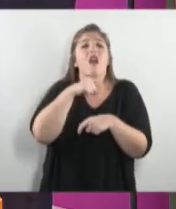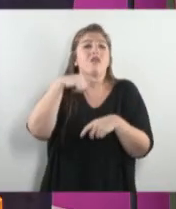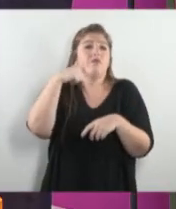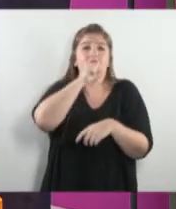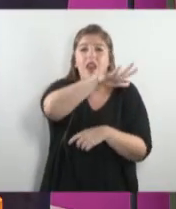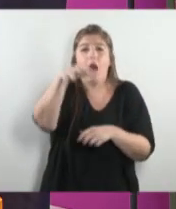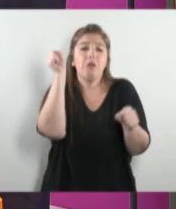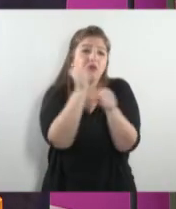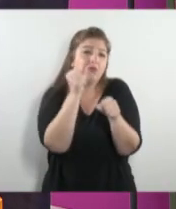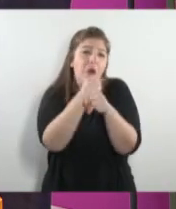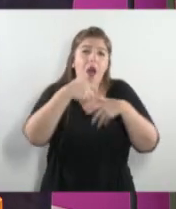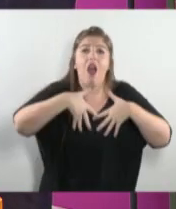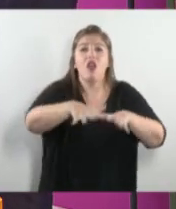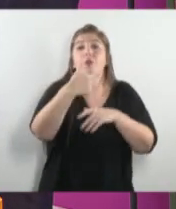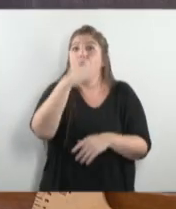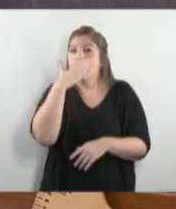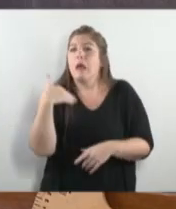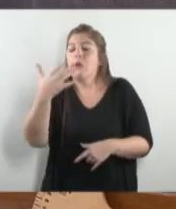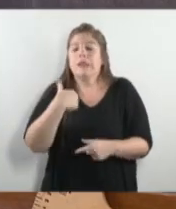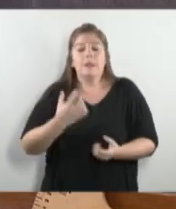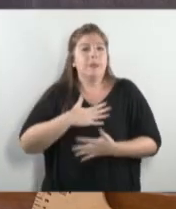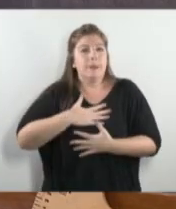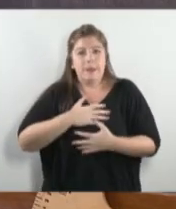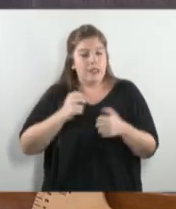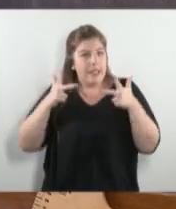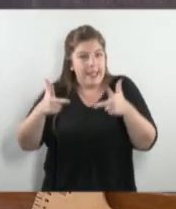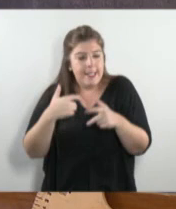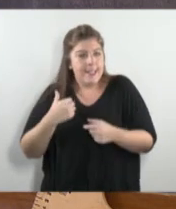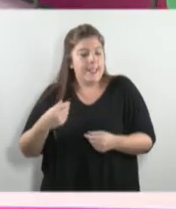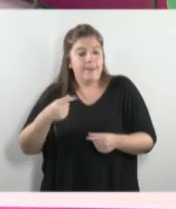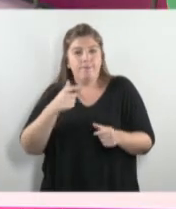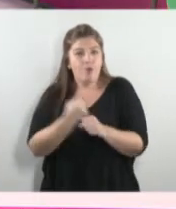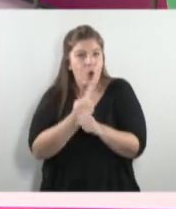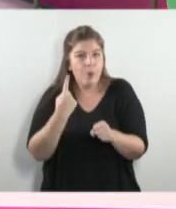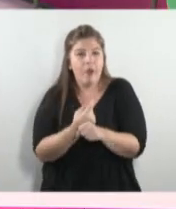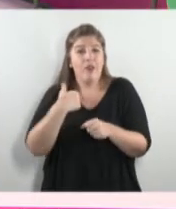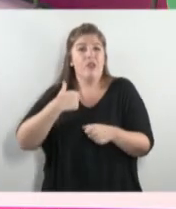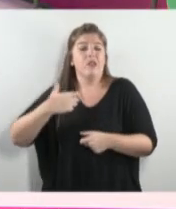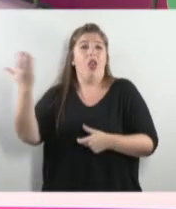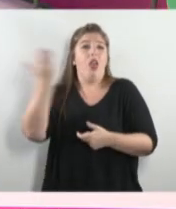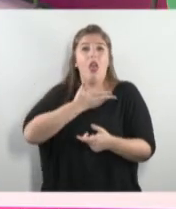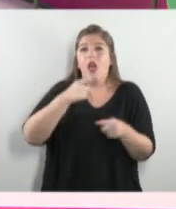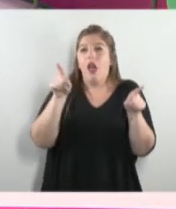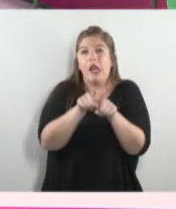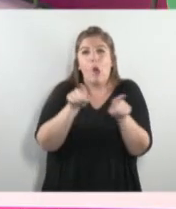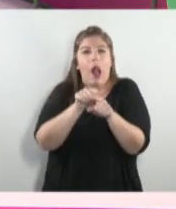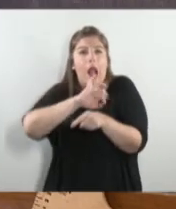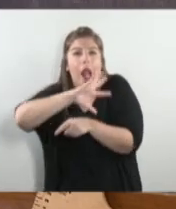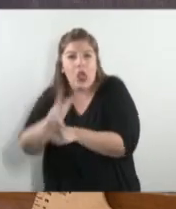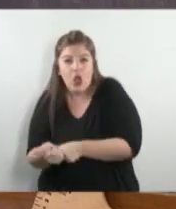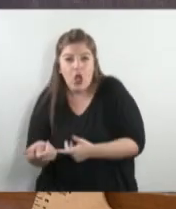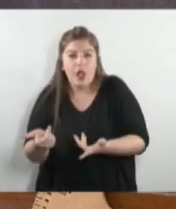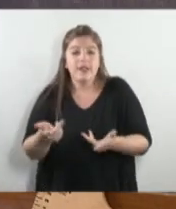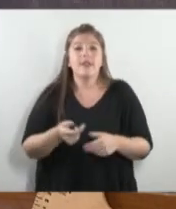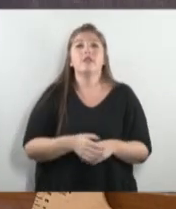no me atrevo a decir lo que pasaba. Barajo, si nos trataban como se trata a malevos.